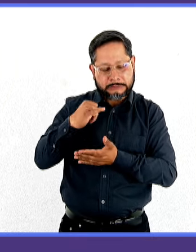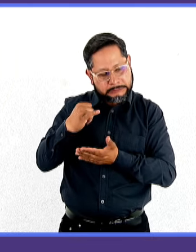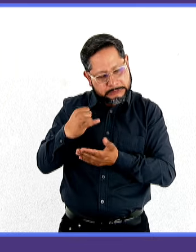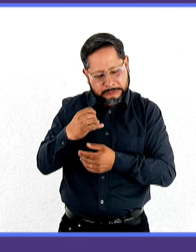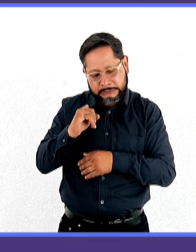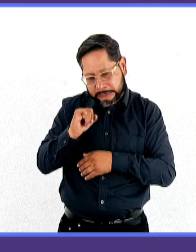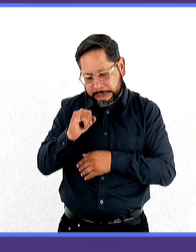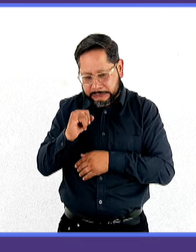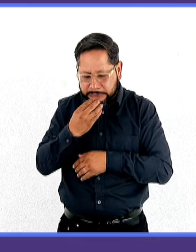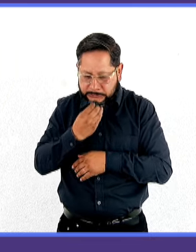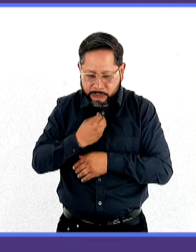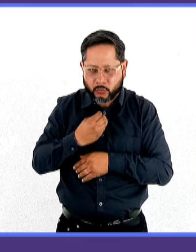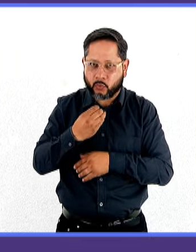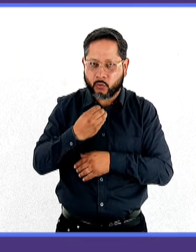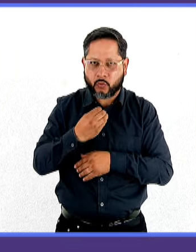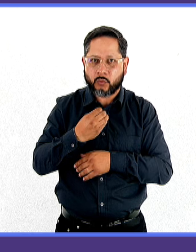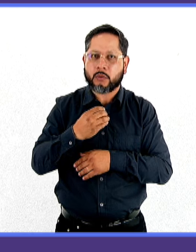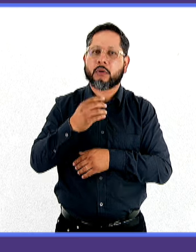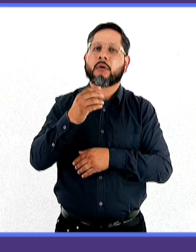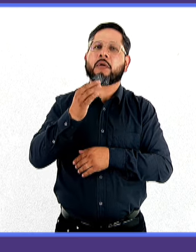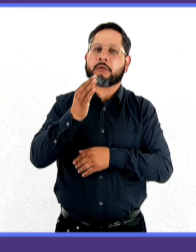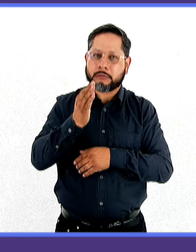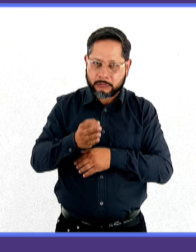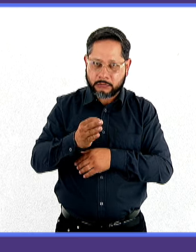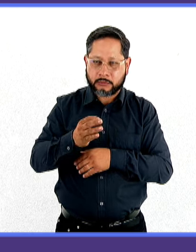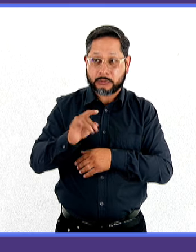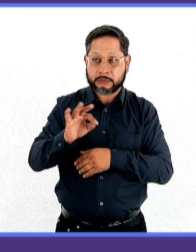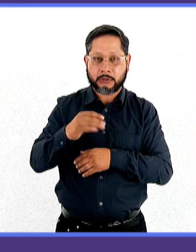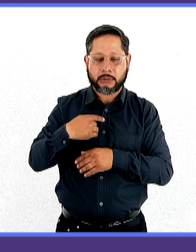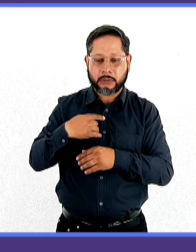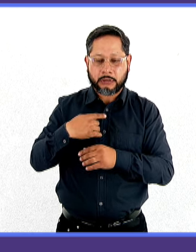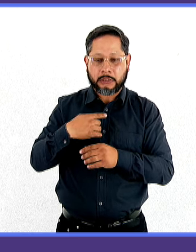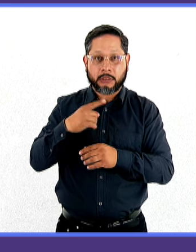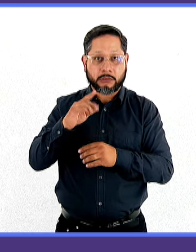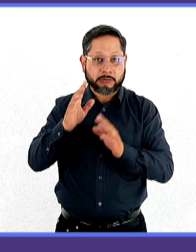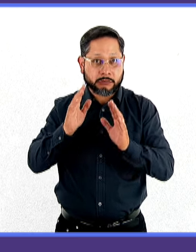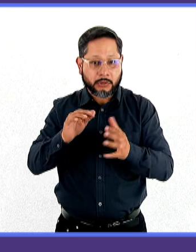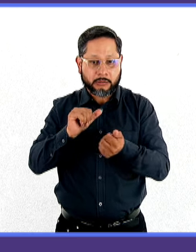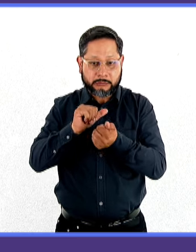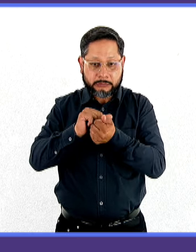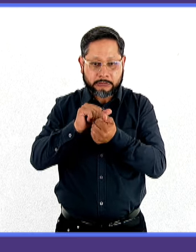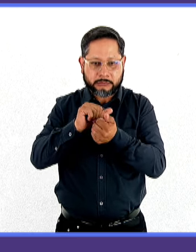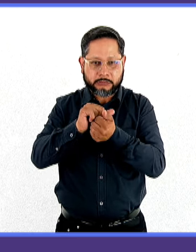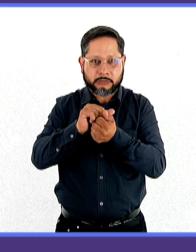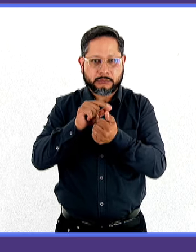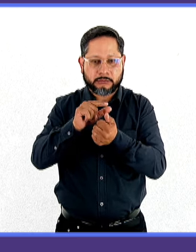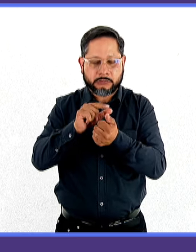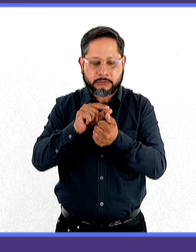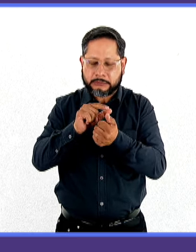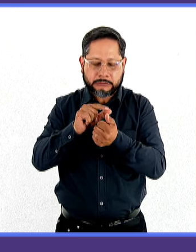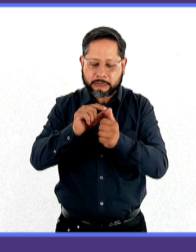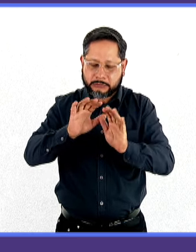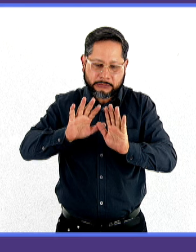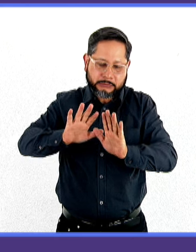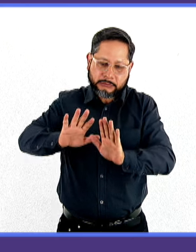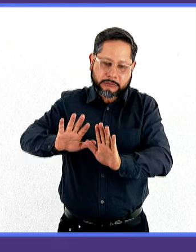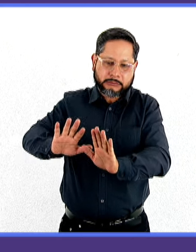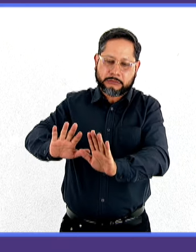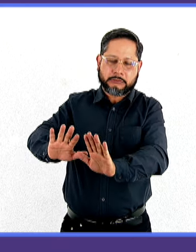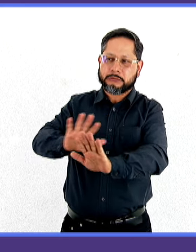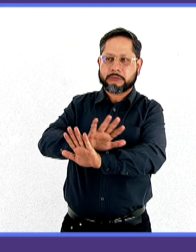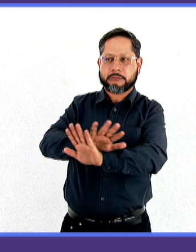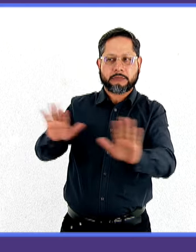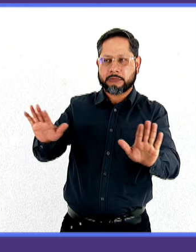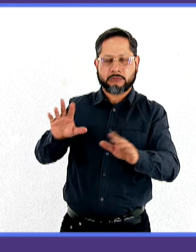el consentimiento sexual es reversible porque la persona que lo otorga tiene el poder de retirarlo en